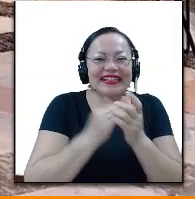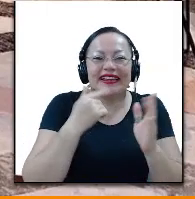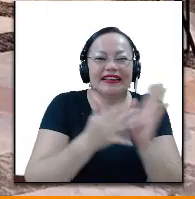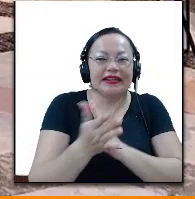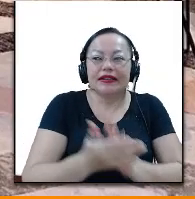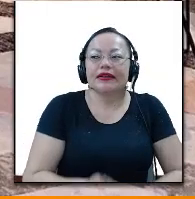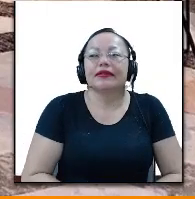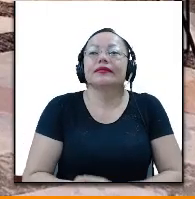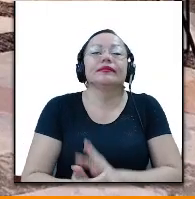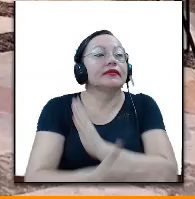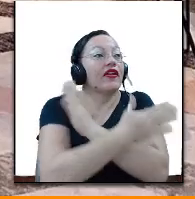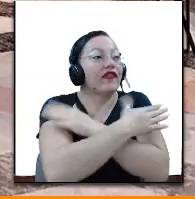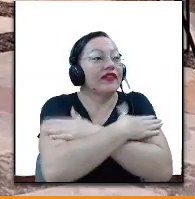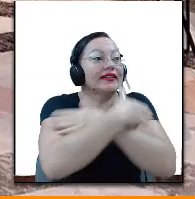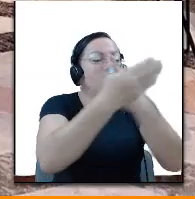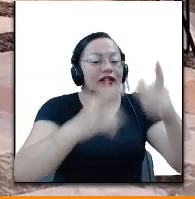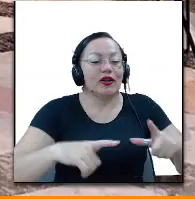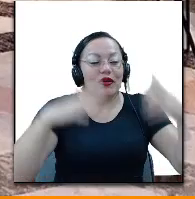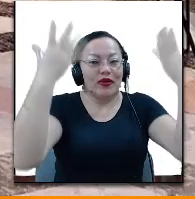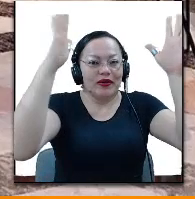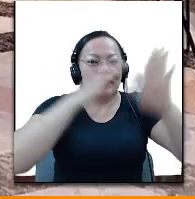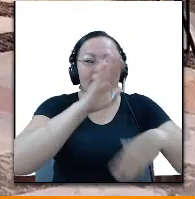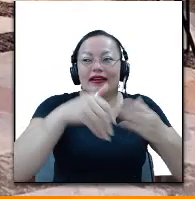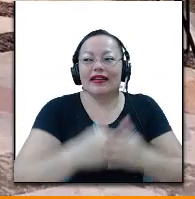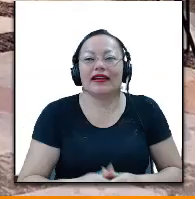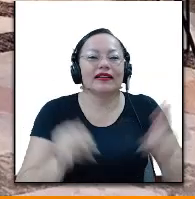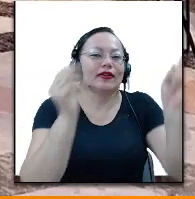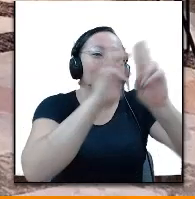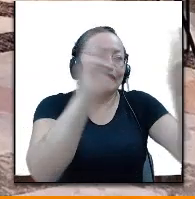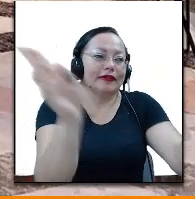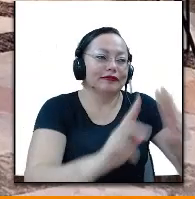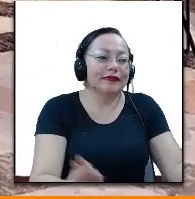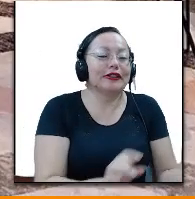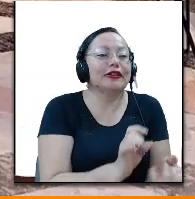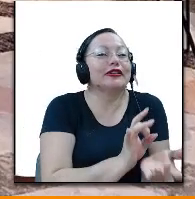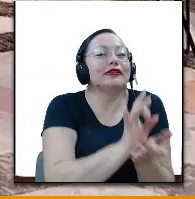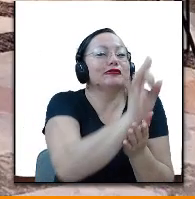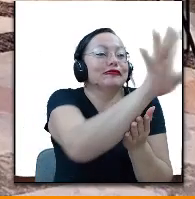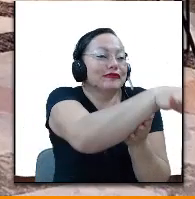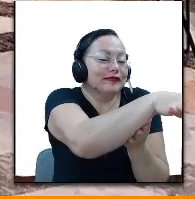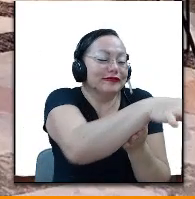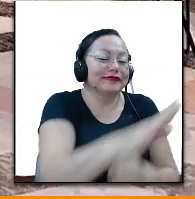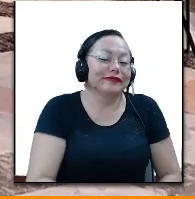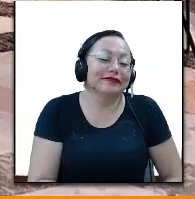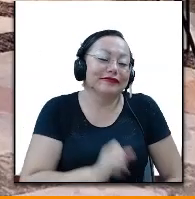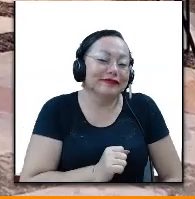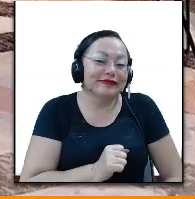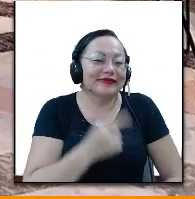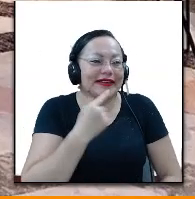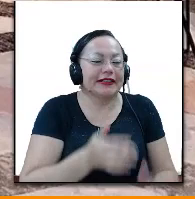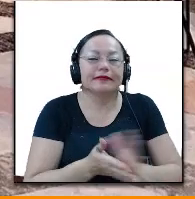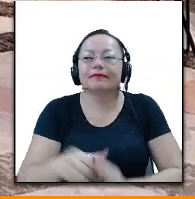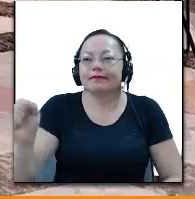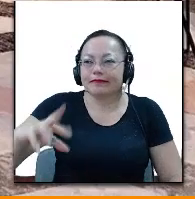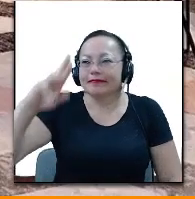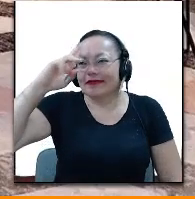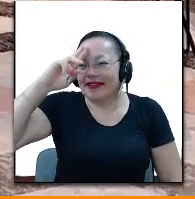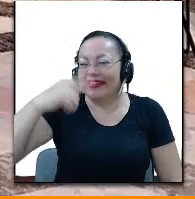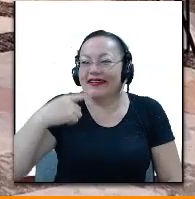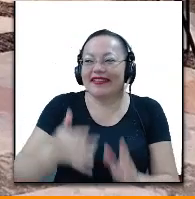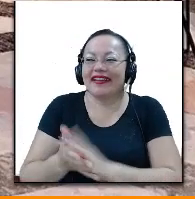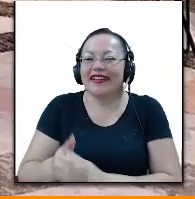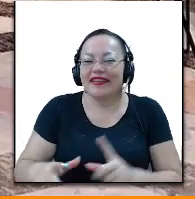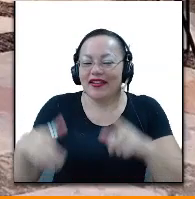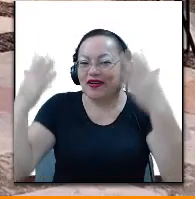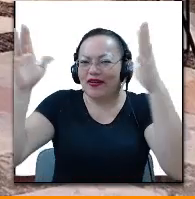Las felicitaciones y ahora los cumpleaños tienen que ser de manera virtual, ¿no? La verdad sí, totalmente. Yo pasé mis cumpleaños